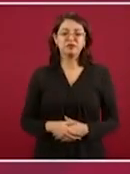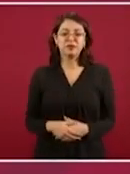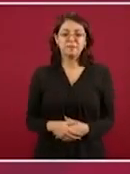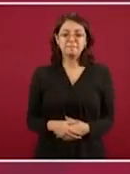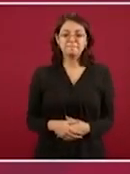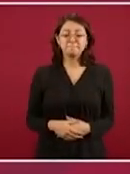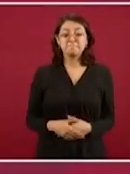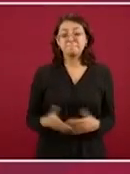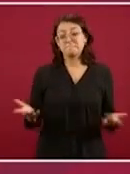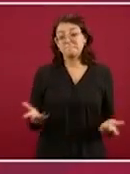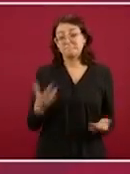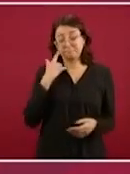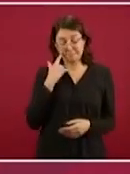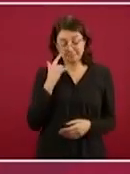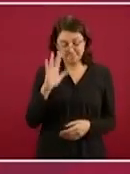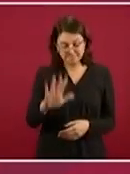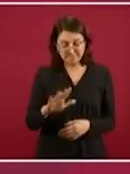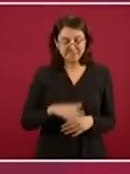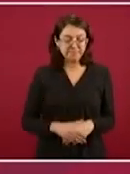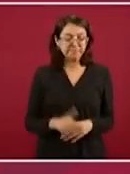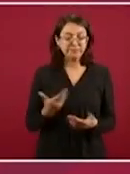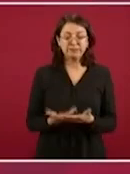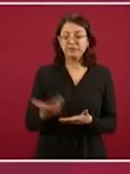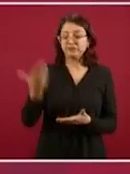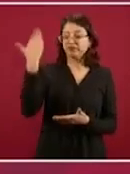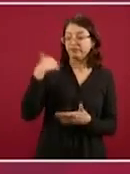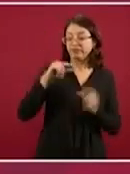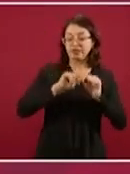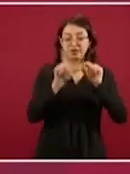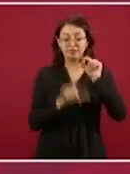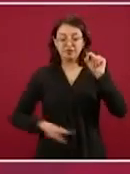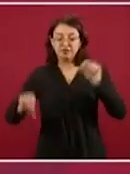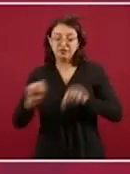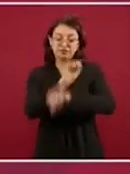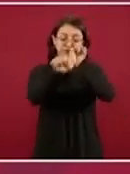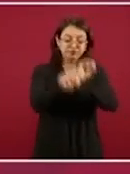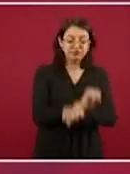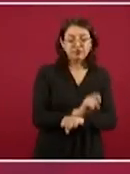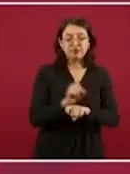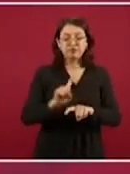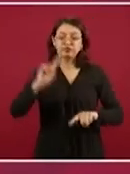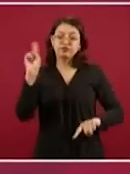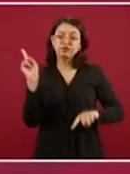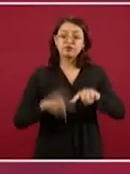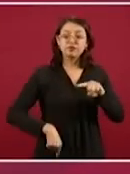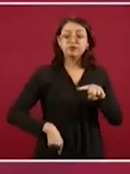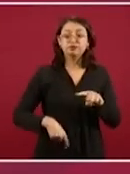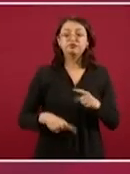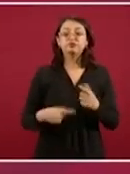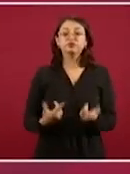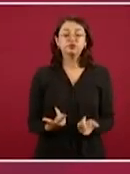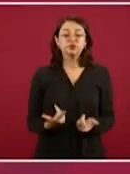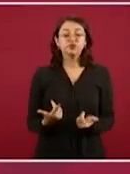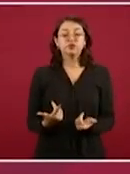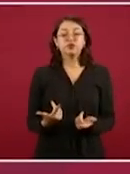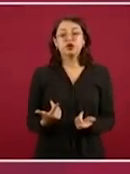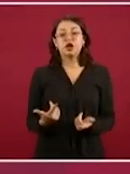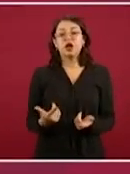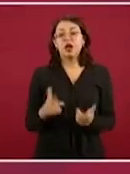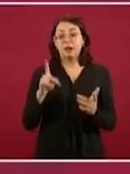cuando se abolió la esclavitud en México, que no fue como se piensa,